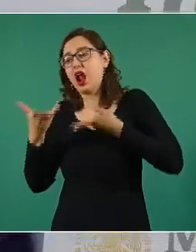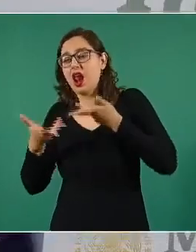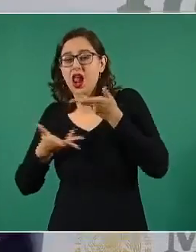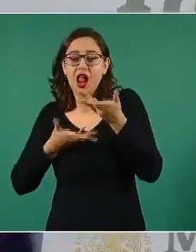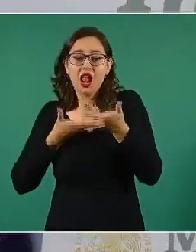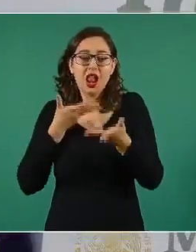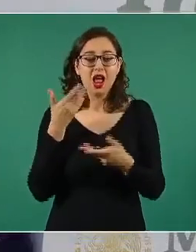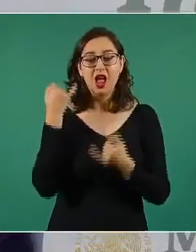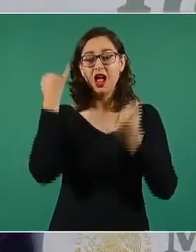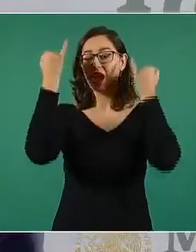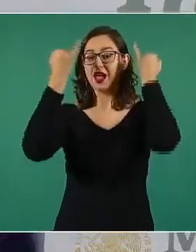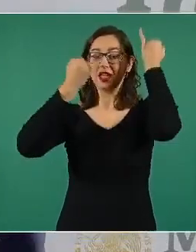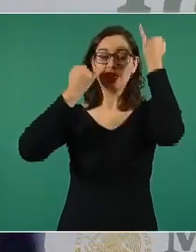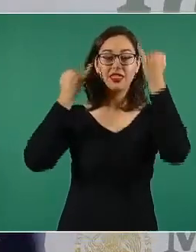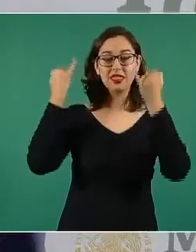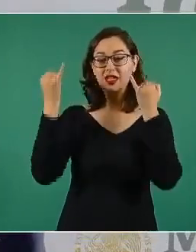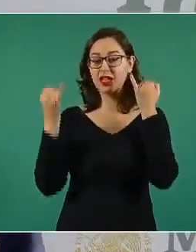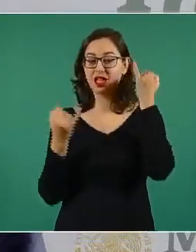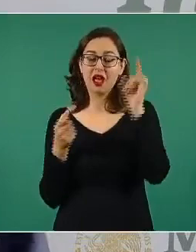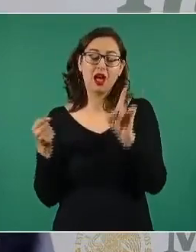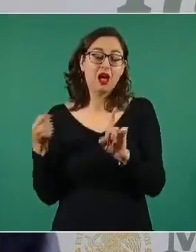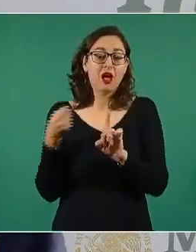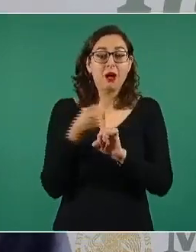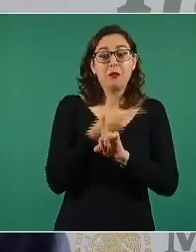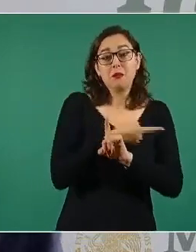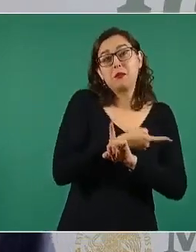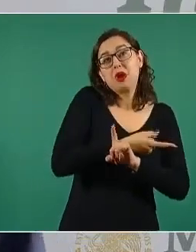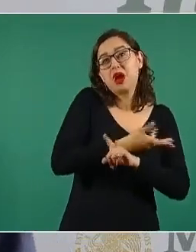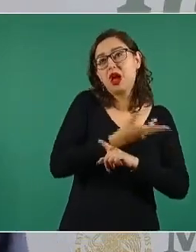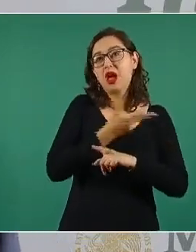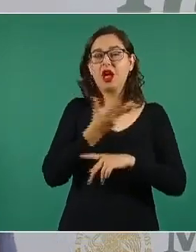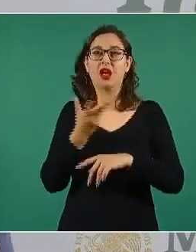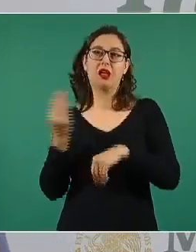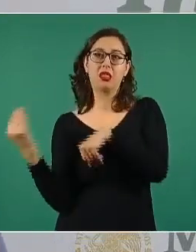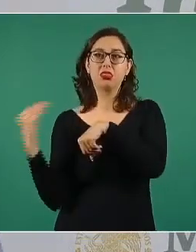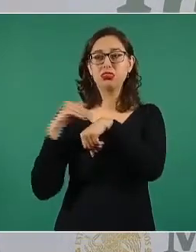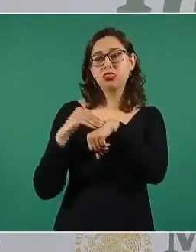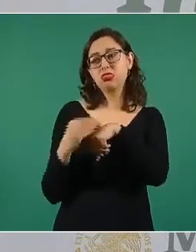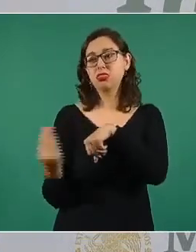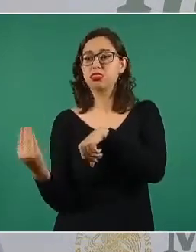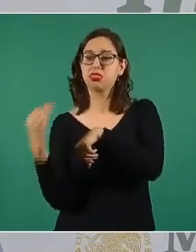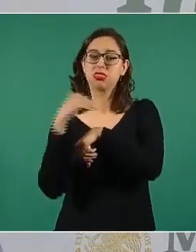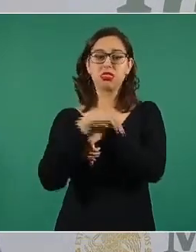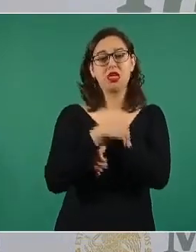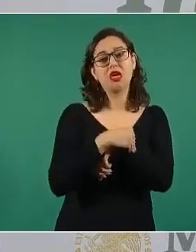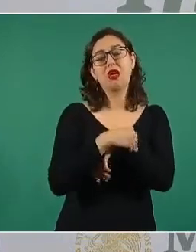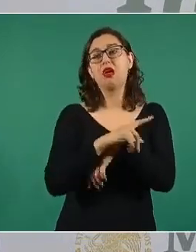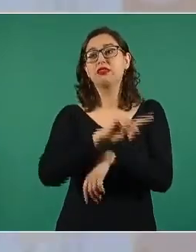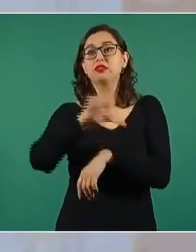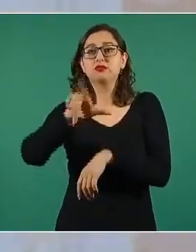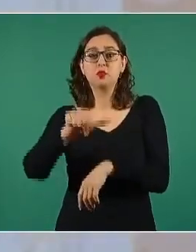alegando que se construyeron durante la colonia